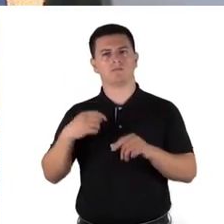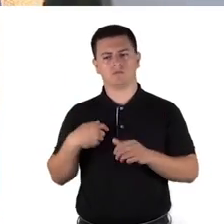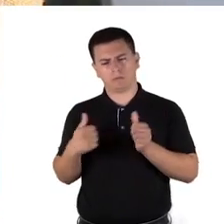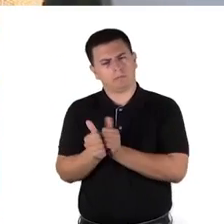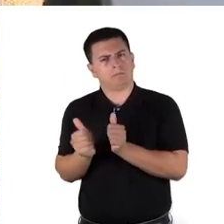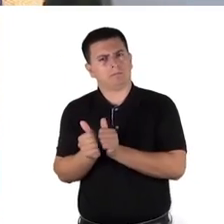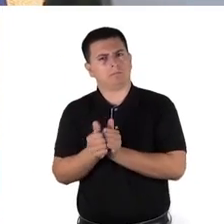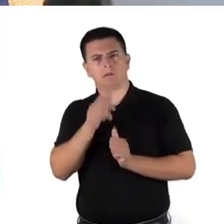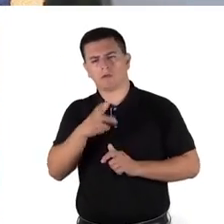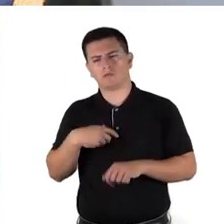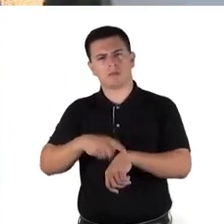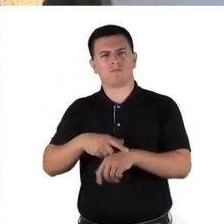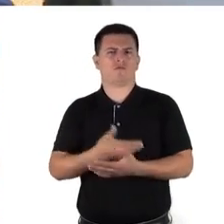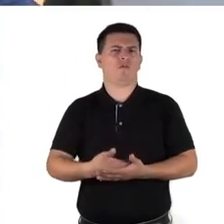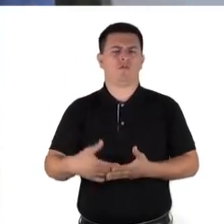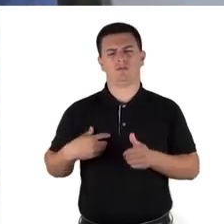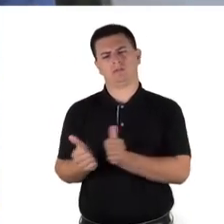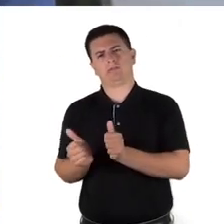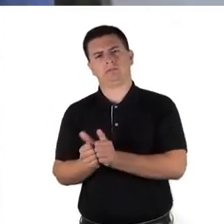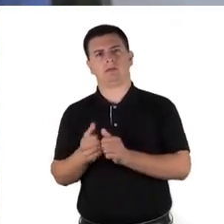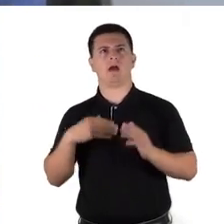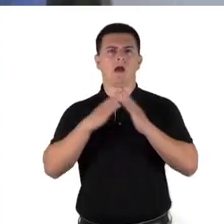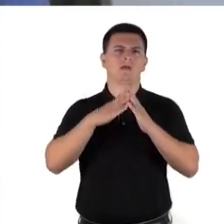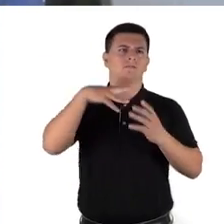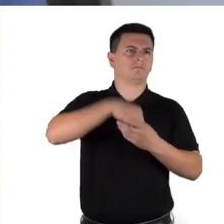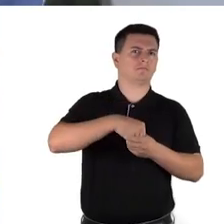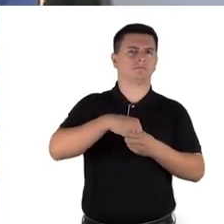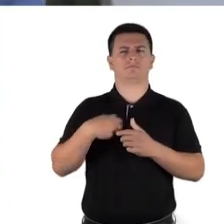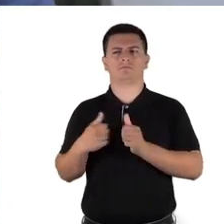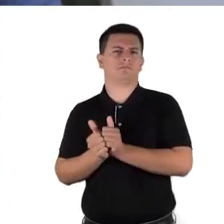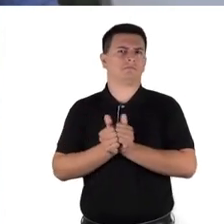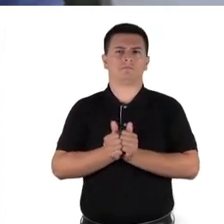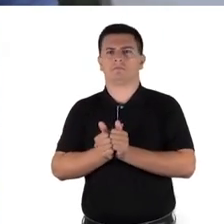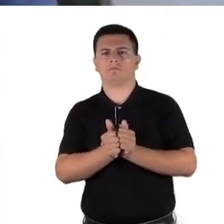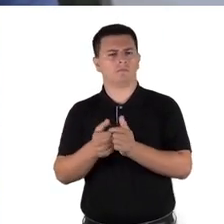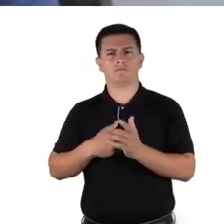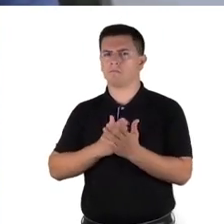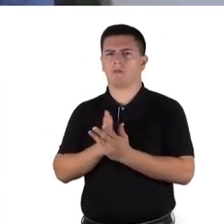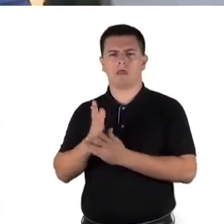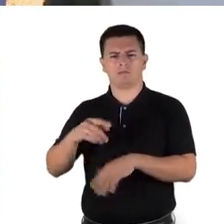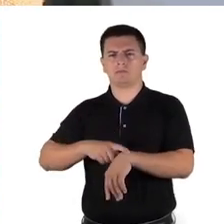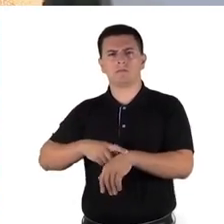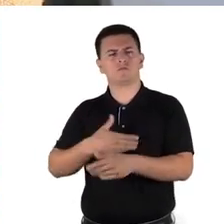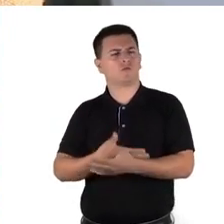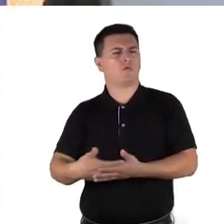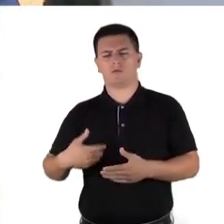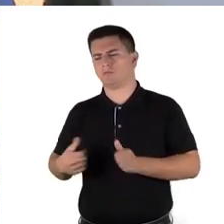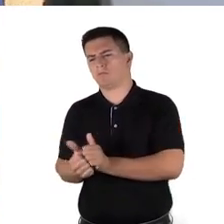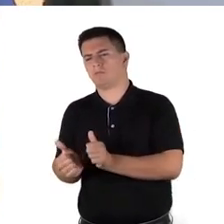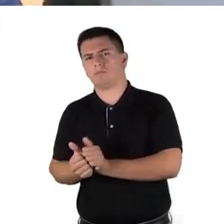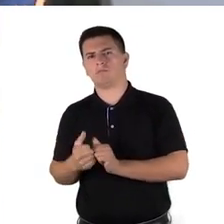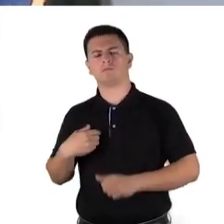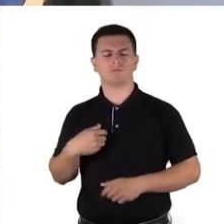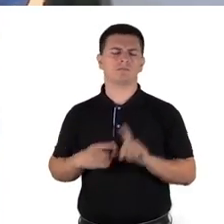papás que tienen la posibilidad de estar mayor cantidad de tiempo con los hijos y están o tiempo en la casa de un amigo, o